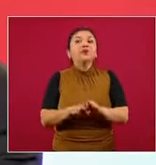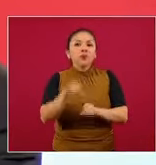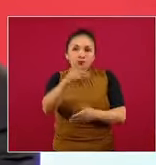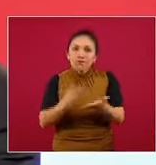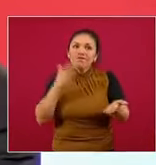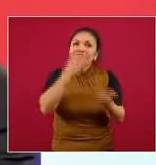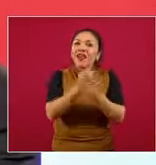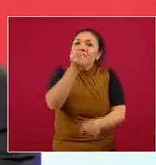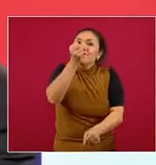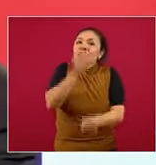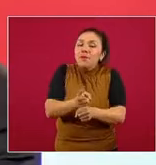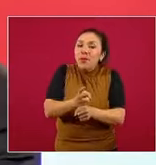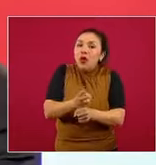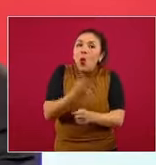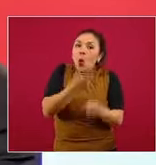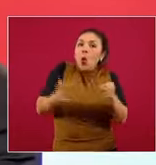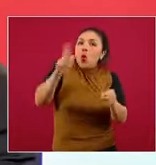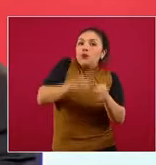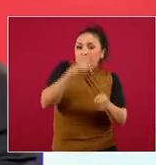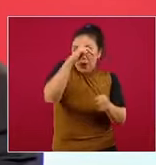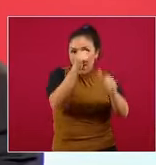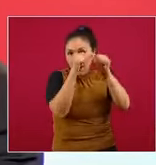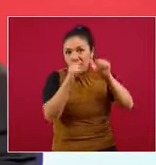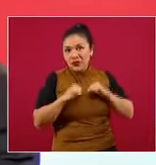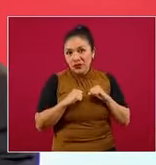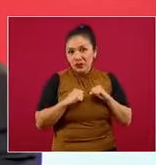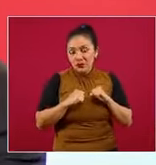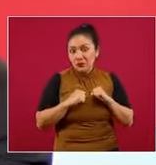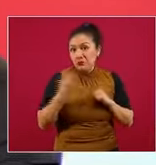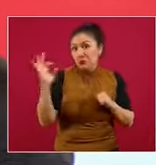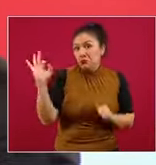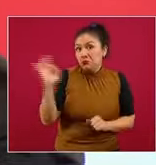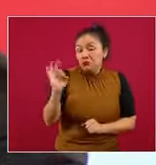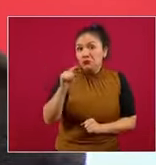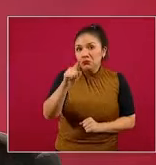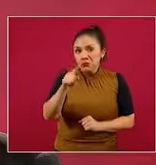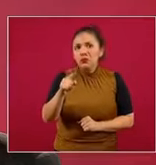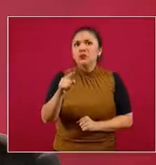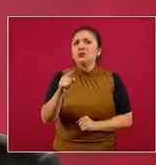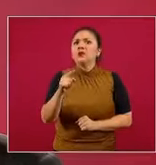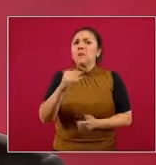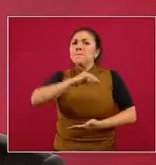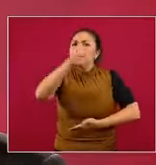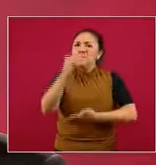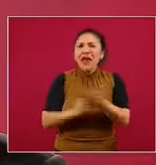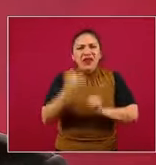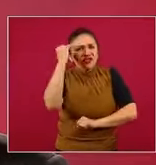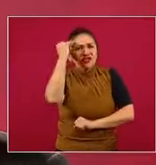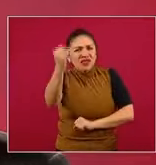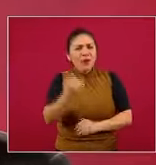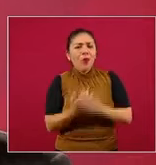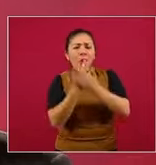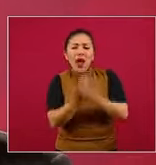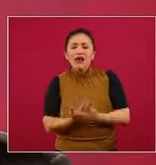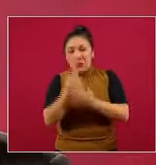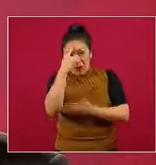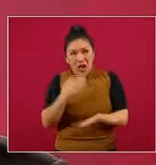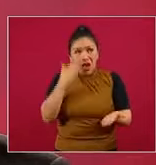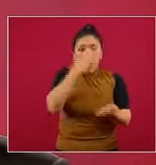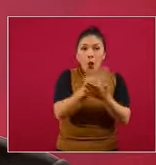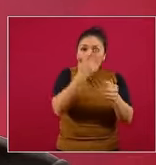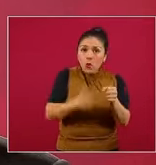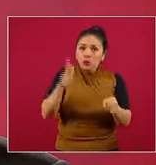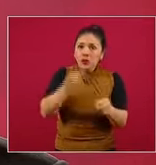acudir tempranamente a los hospitales. En la medida en que se reduzcan los tiempos de llegada a los